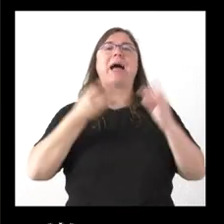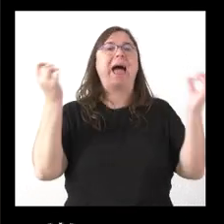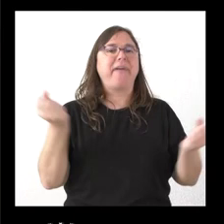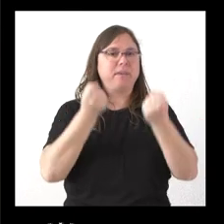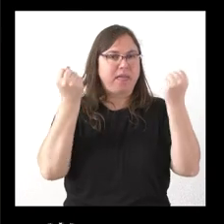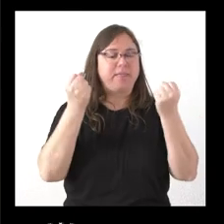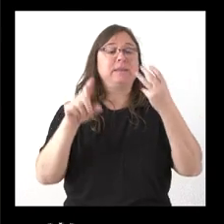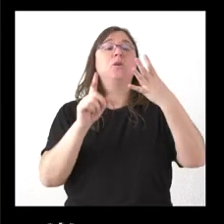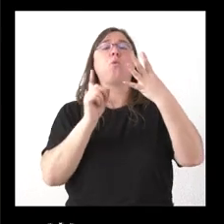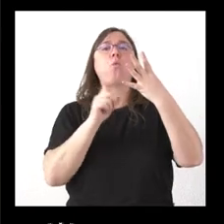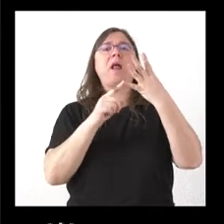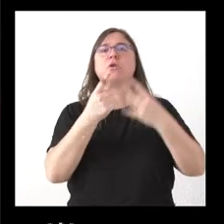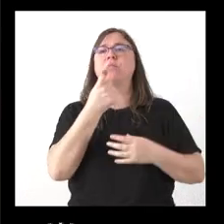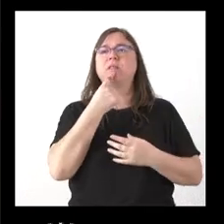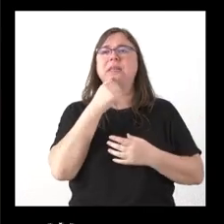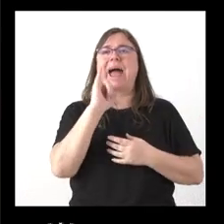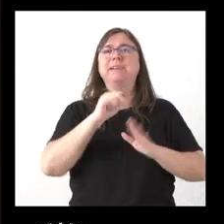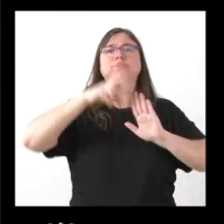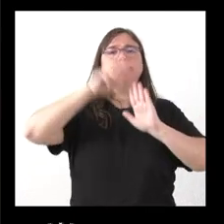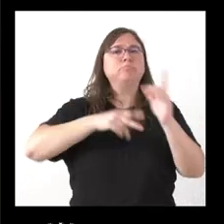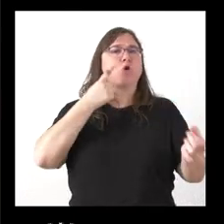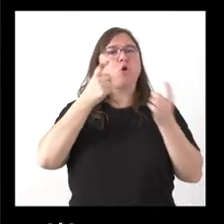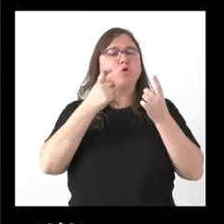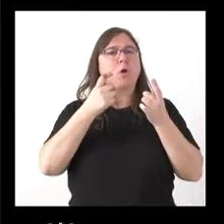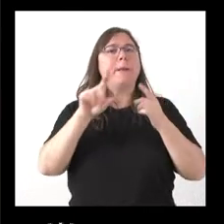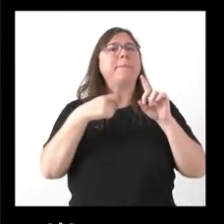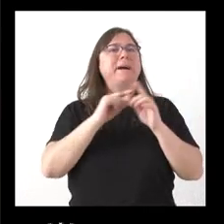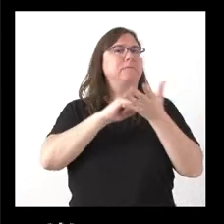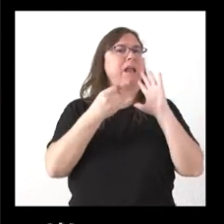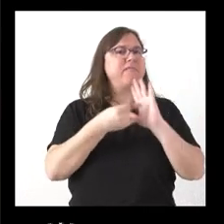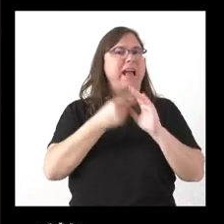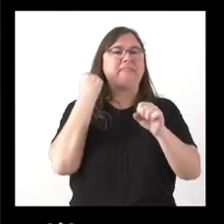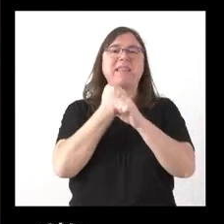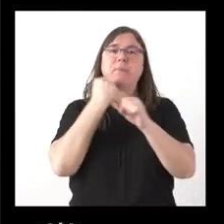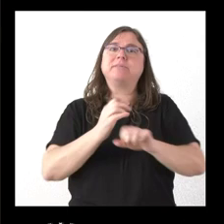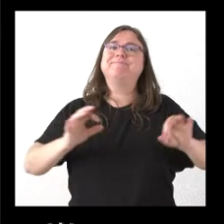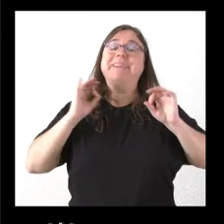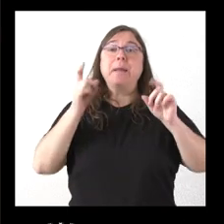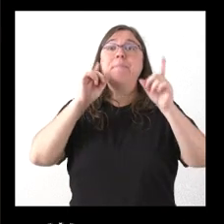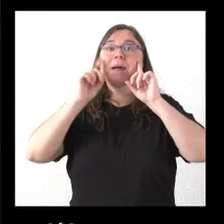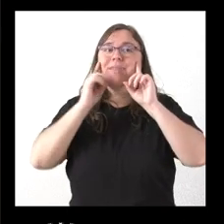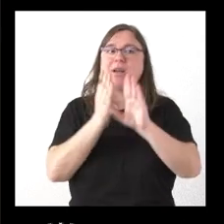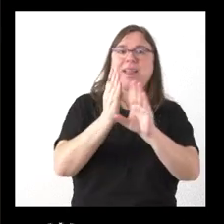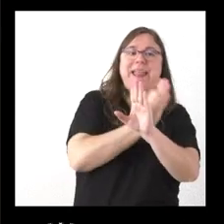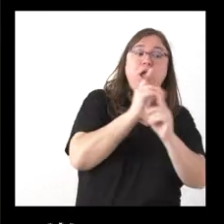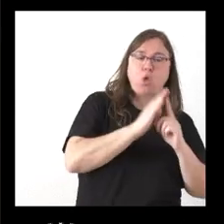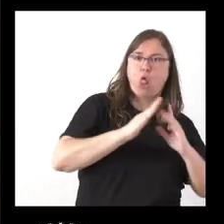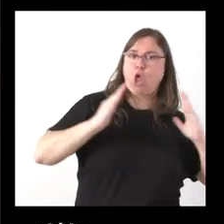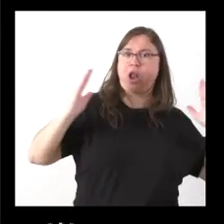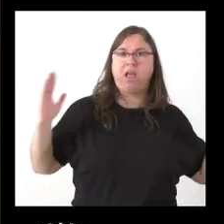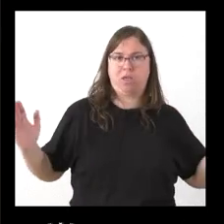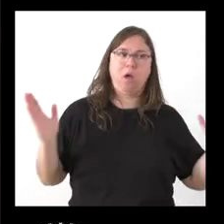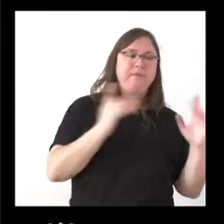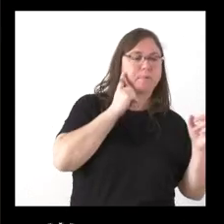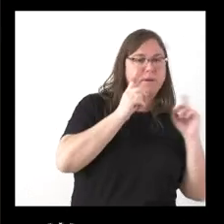cuarto lugar establece dispone y regula los ipv y planifica los trabajos de carácter preventivo a realizar a lo largo de todo el año y también